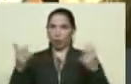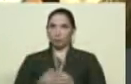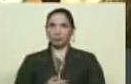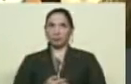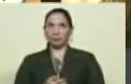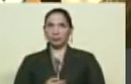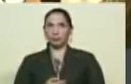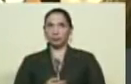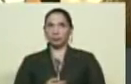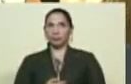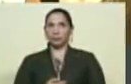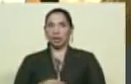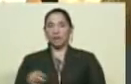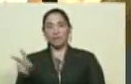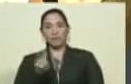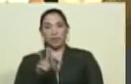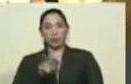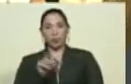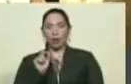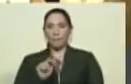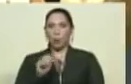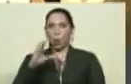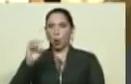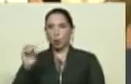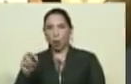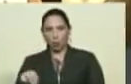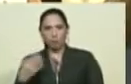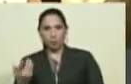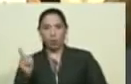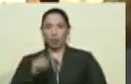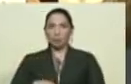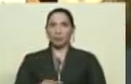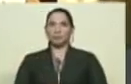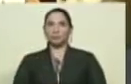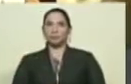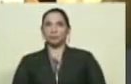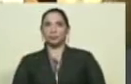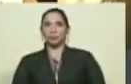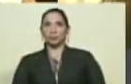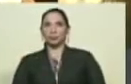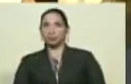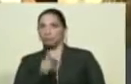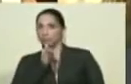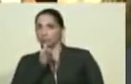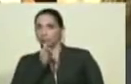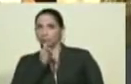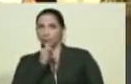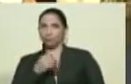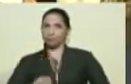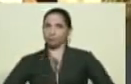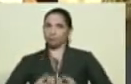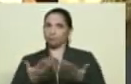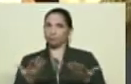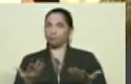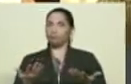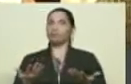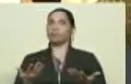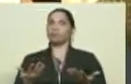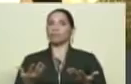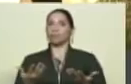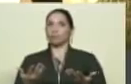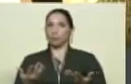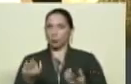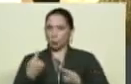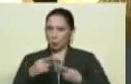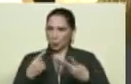venvenezuela.com. Y además también hoy, por supuesto, hemos entregado herramientas de RTN, estamos entregando